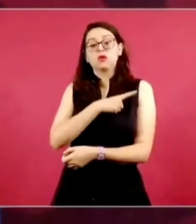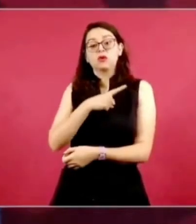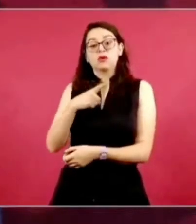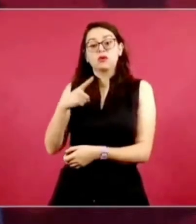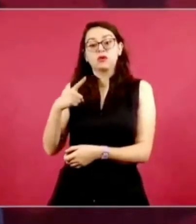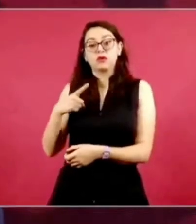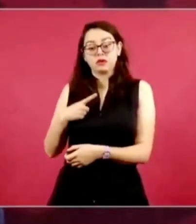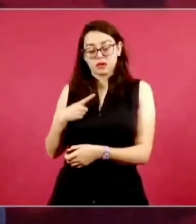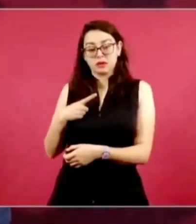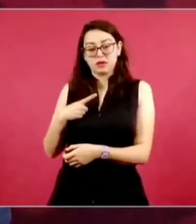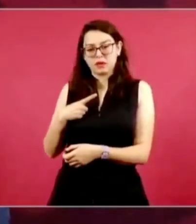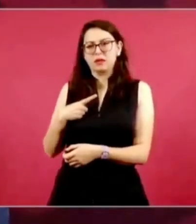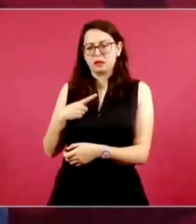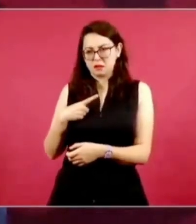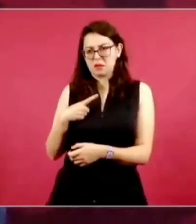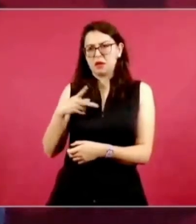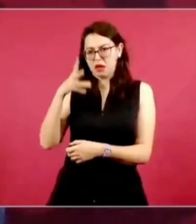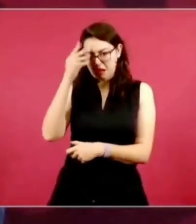Pero el tronco